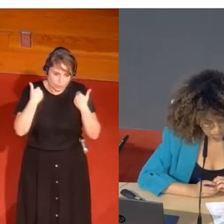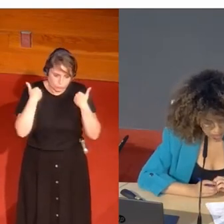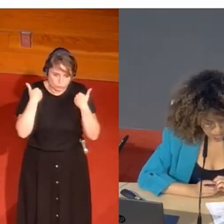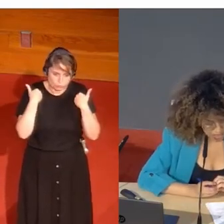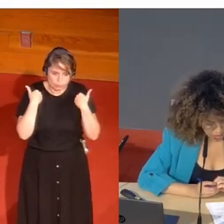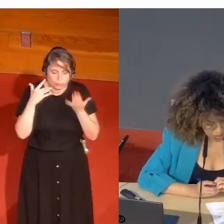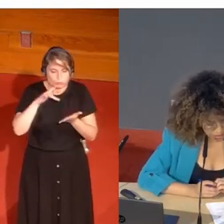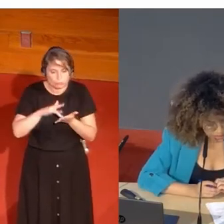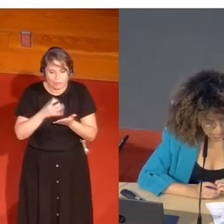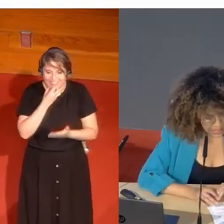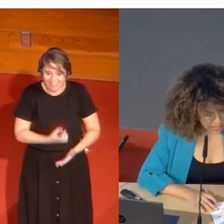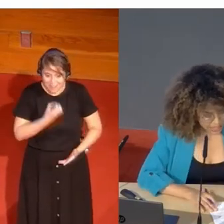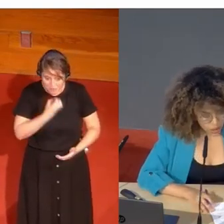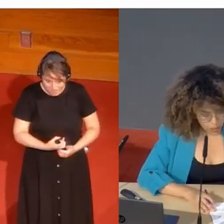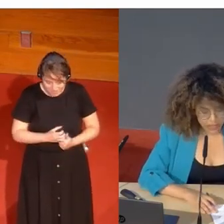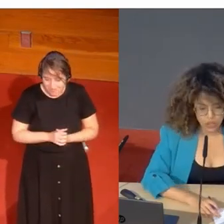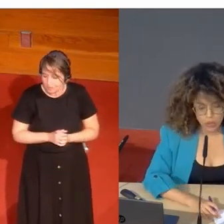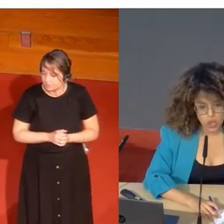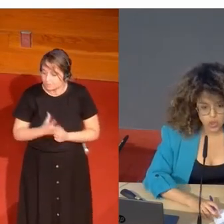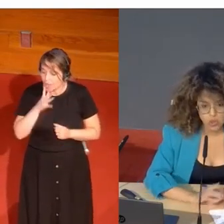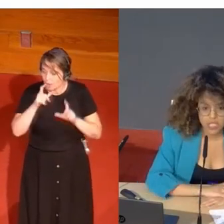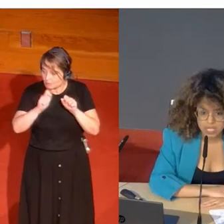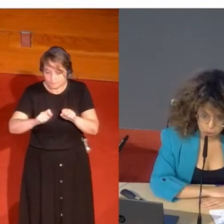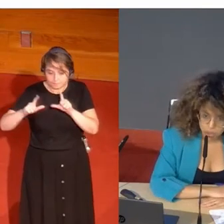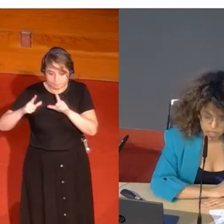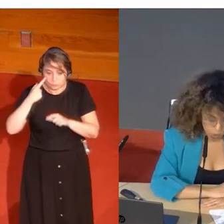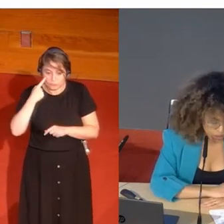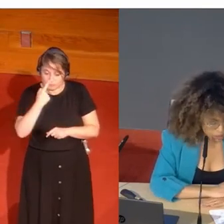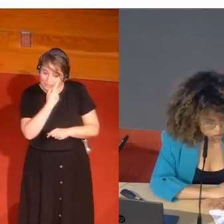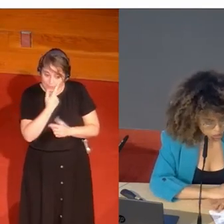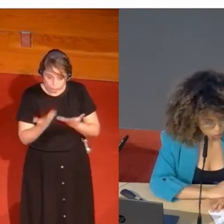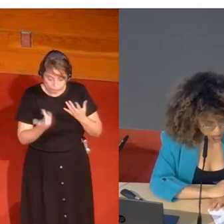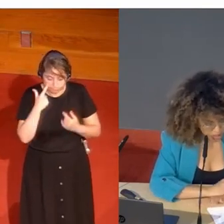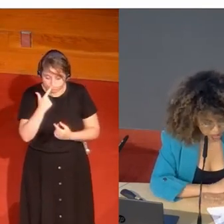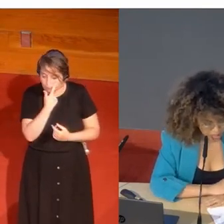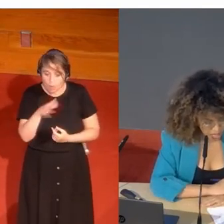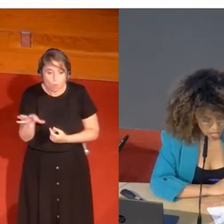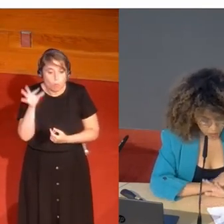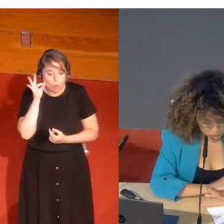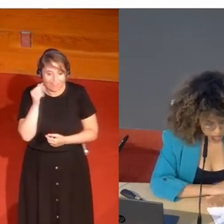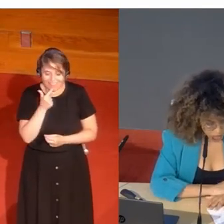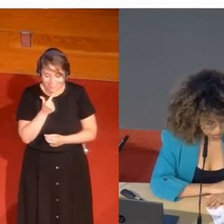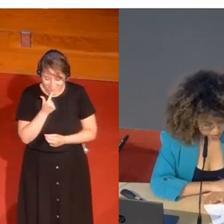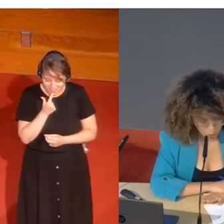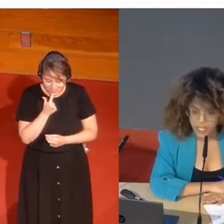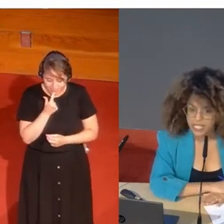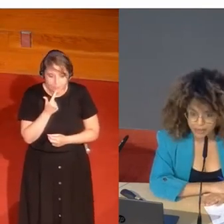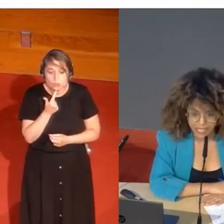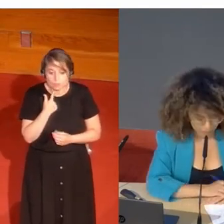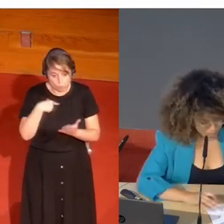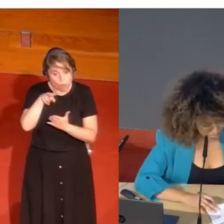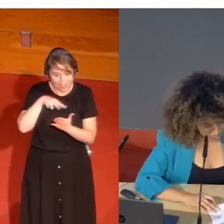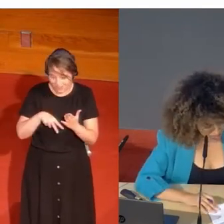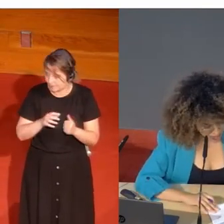la la administración talibana y Quiero compartir con vosotros un testimonio que recogimos de una mujer que decía nos decía lo siguiente lo